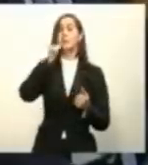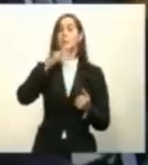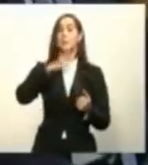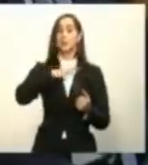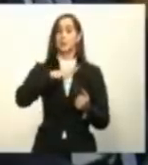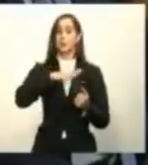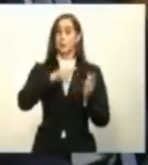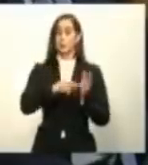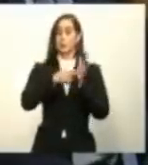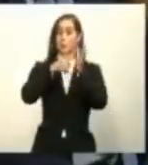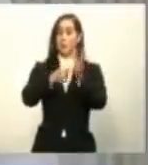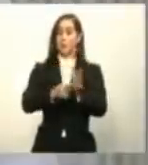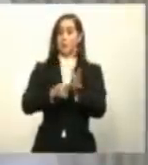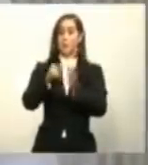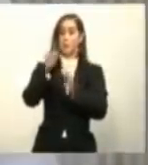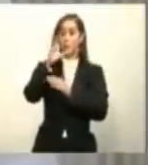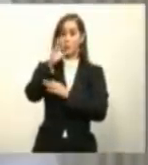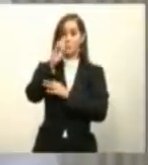del cuerpo consular.